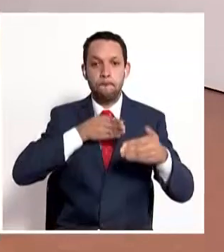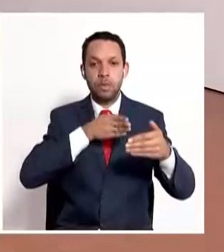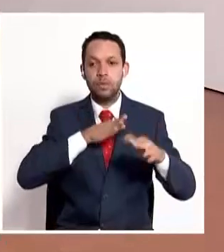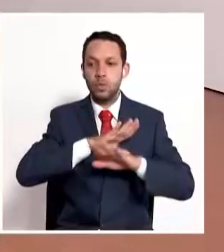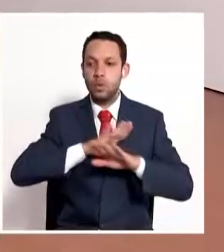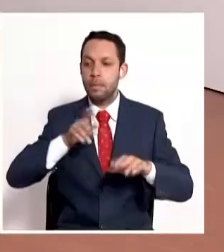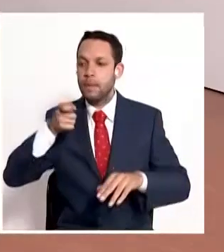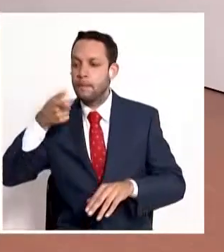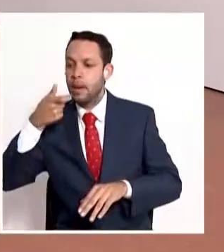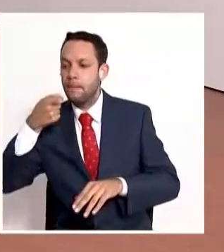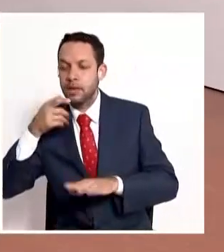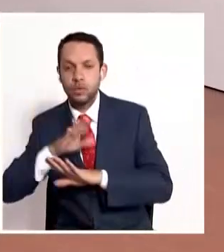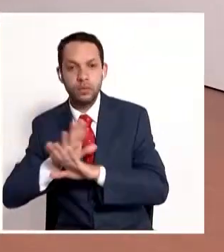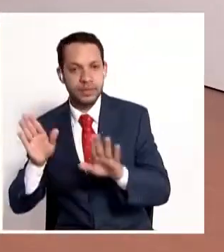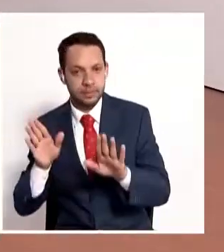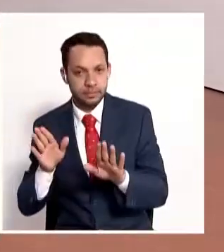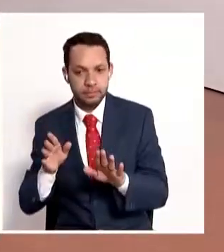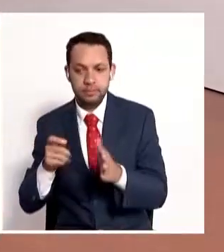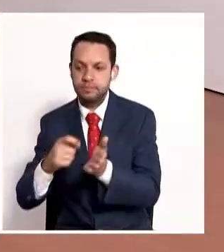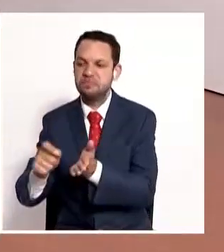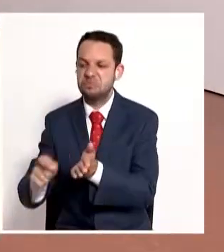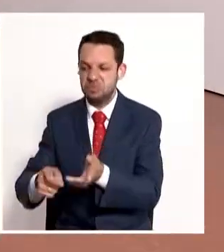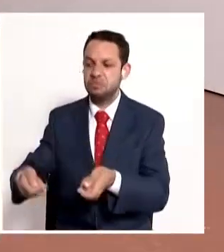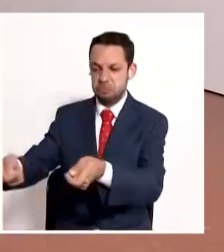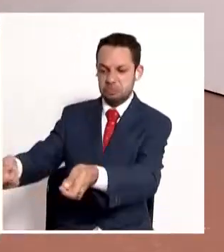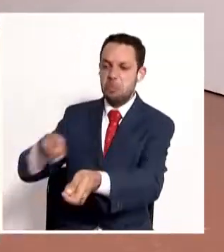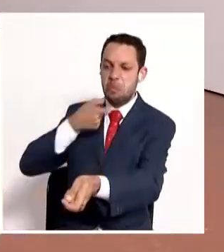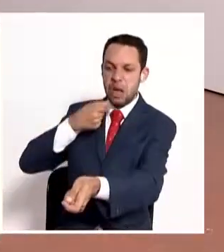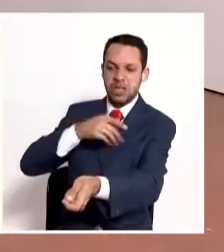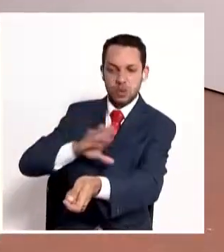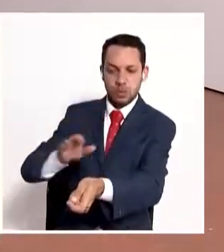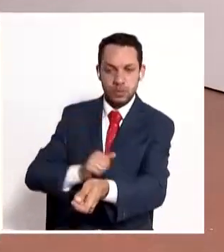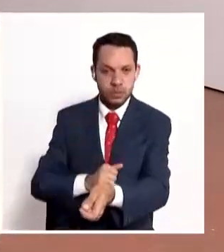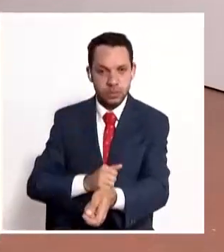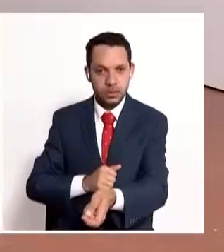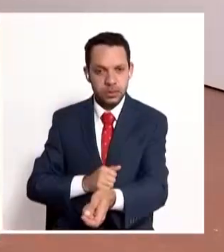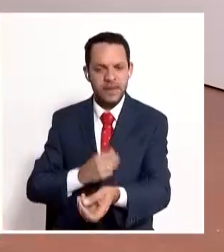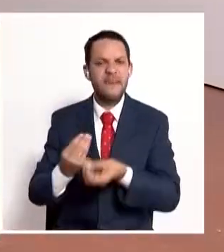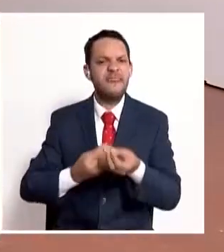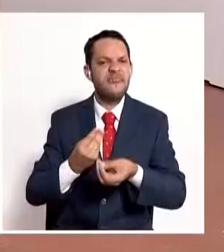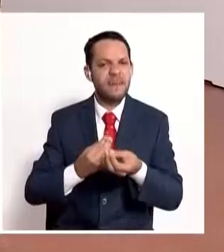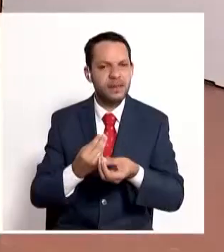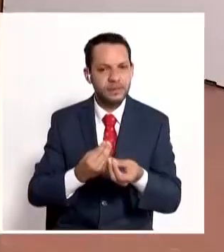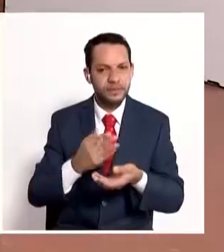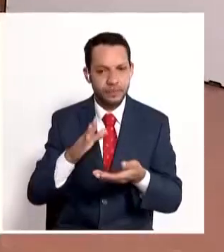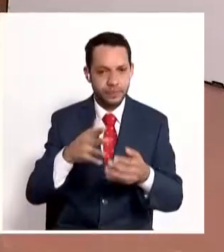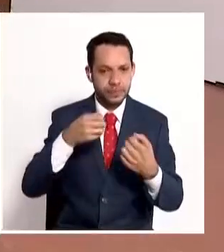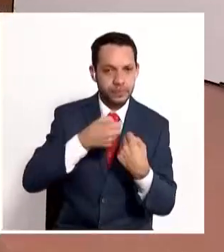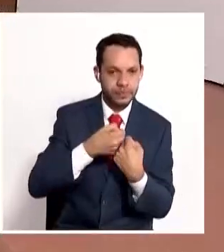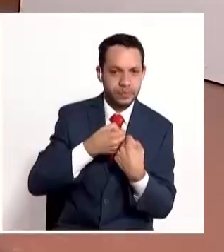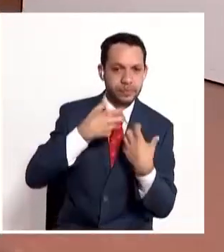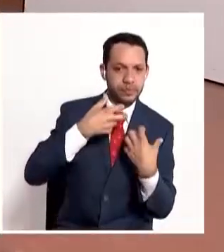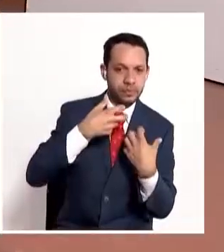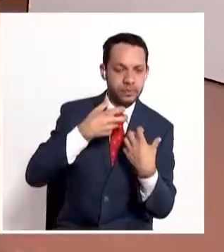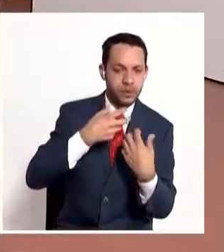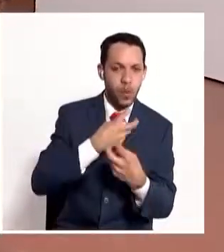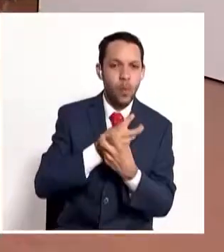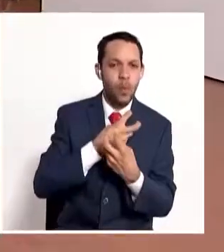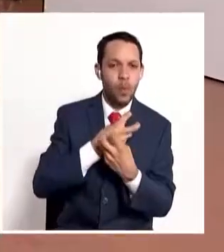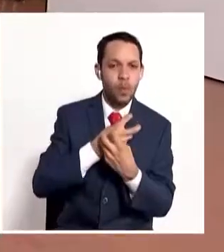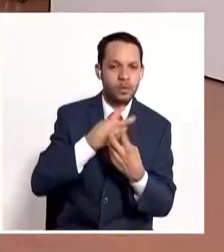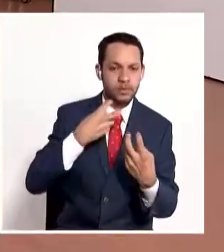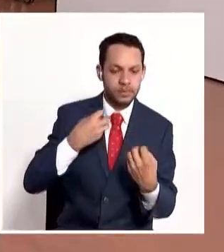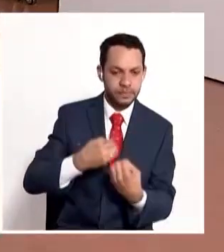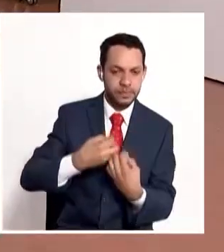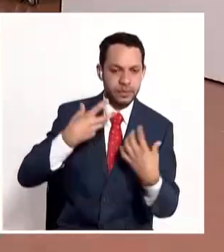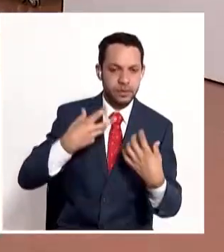y un analgésico qué es eso de la artrosis y hablamos de la como dice el libro